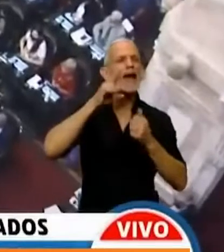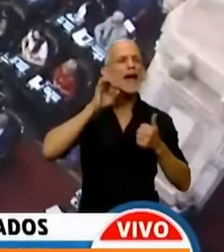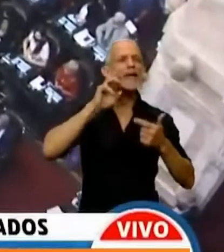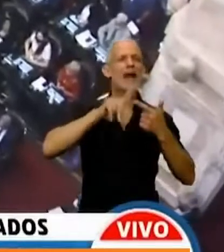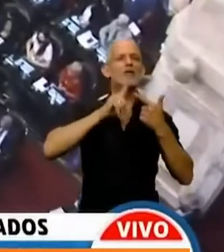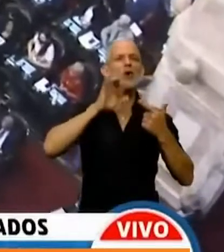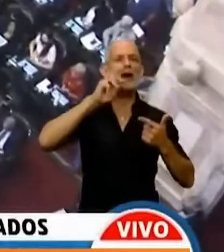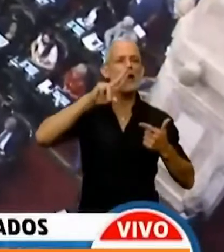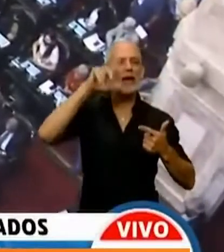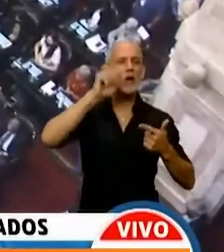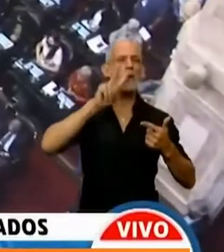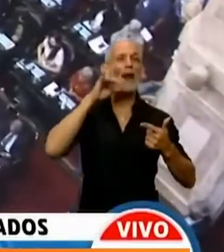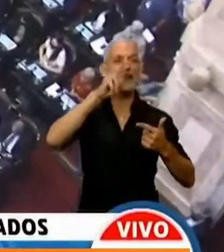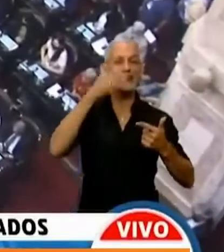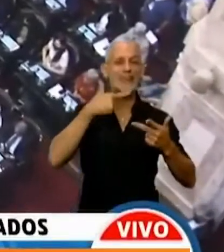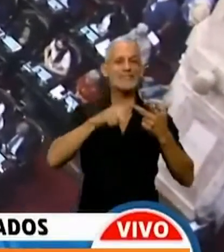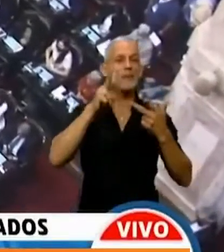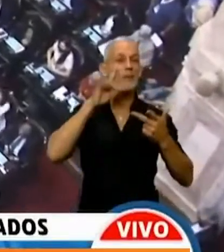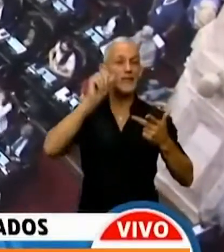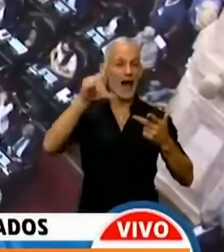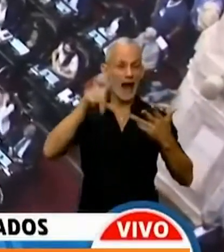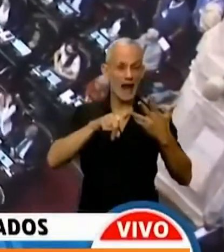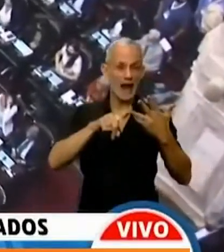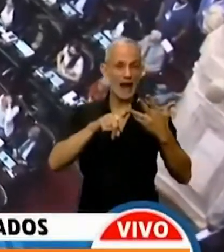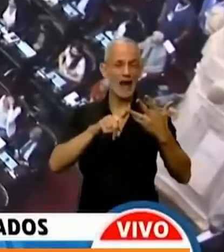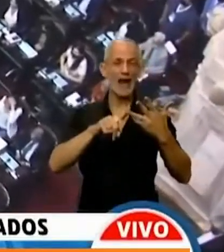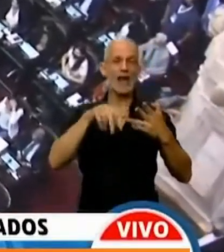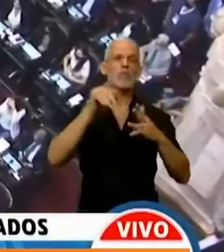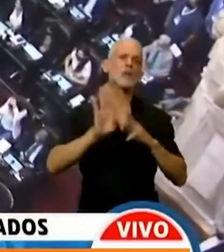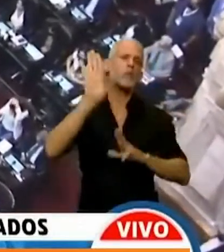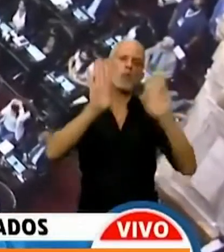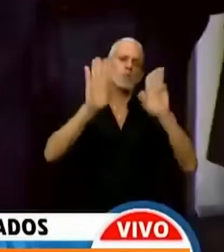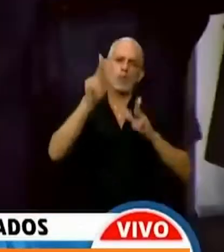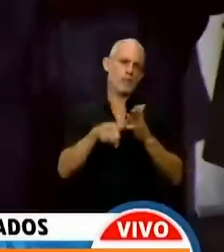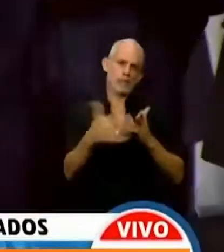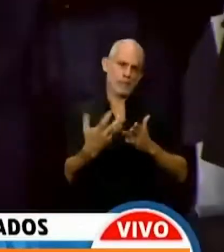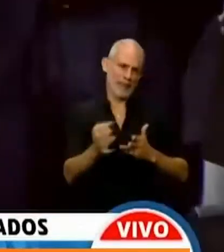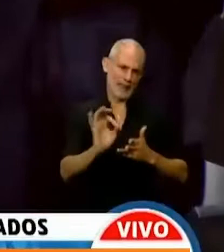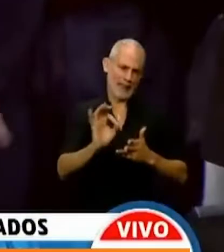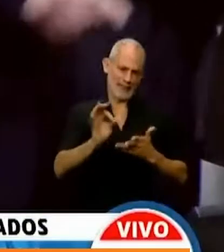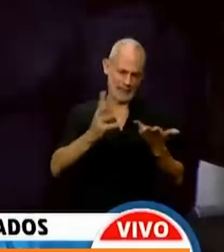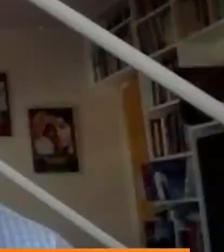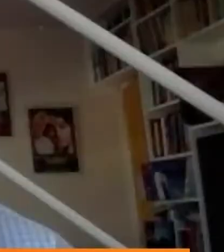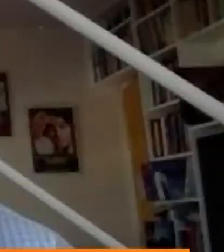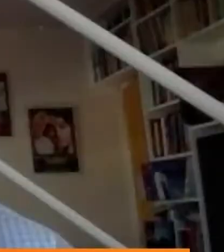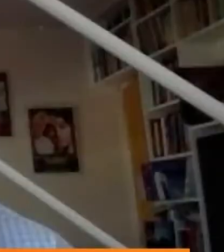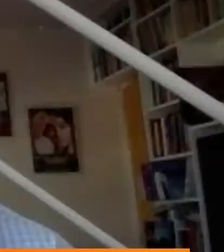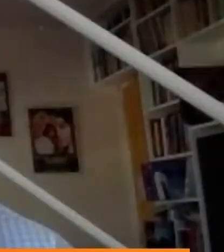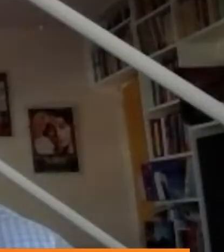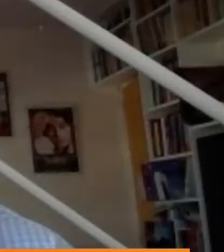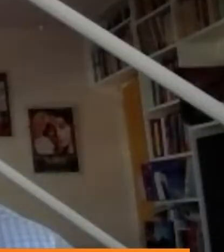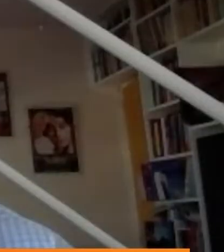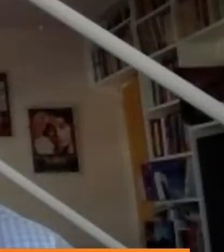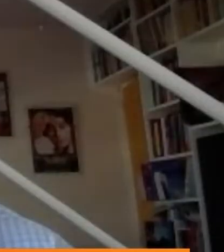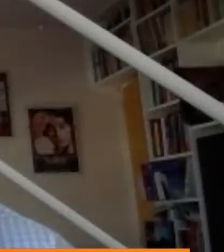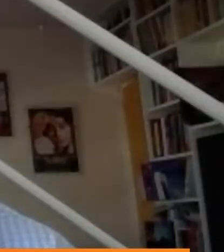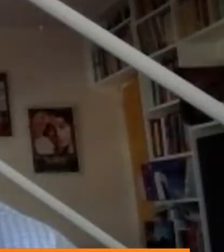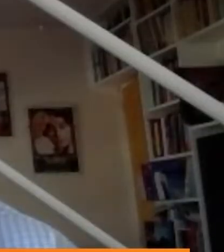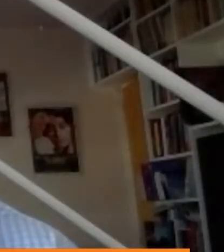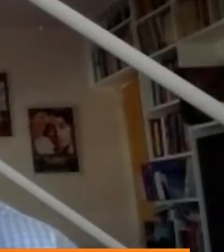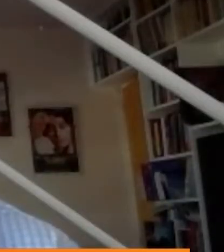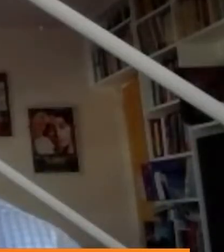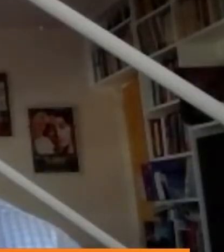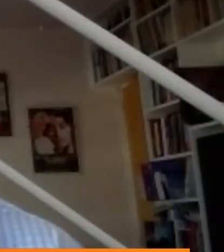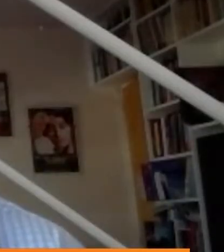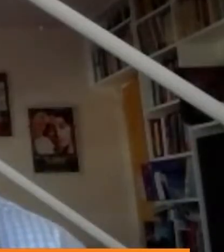es que hay que tener cuentas muy finas, digamos, y tener un manejo muy responsable para que no se te desborde de vuelta la balanza